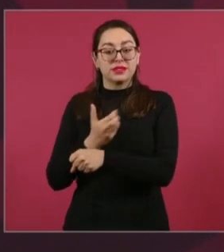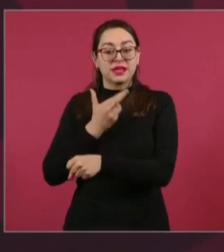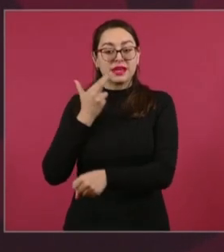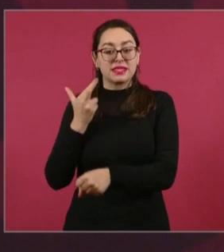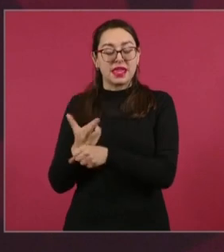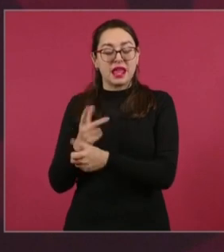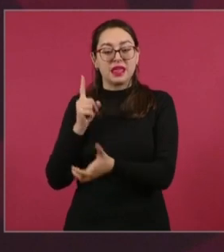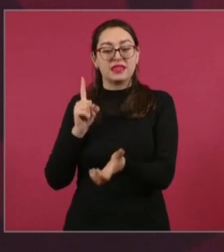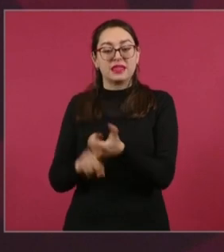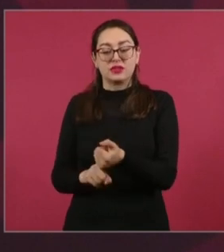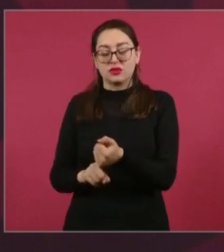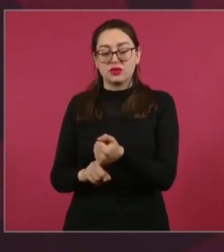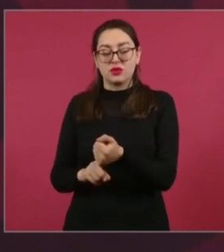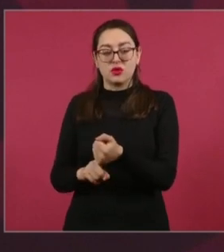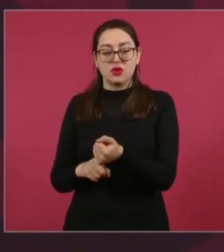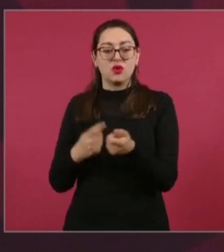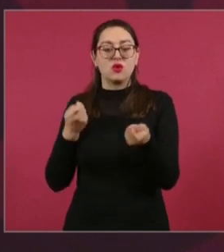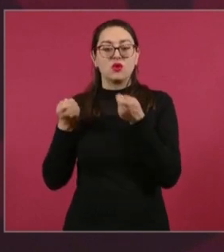la Contraloría Federal,